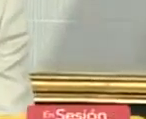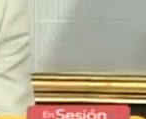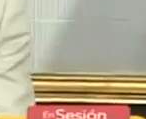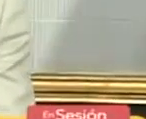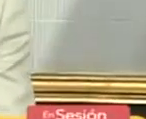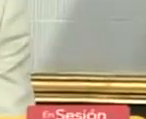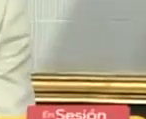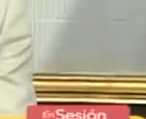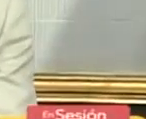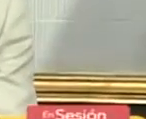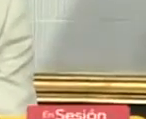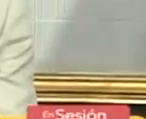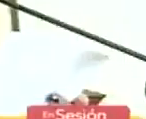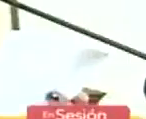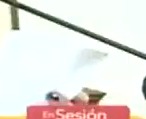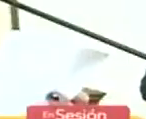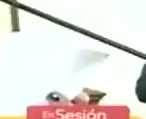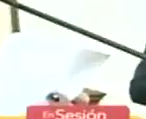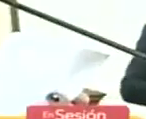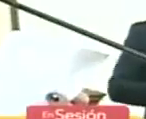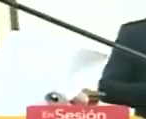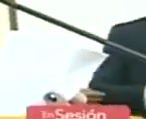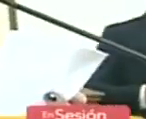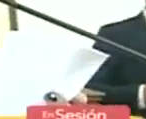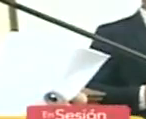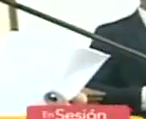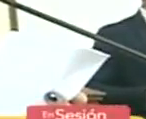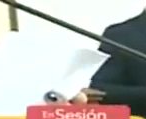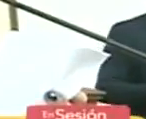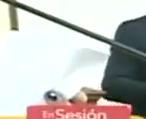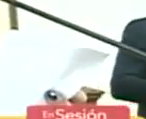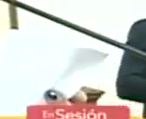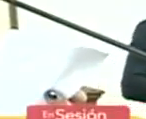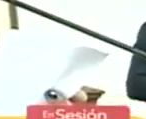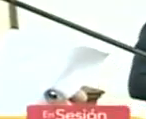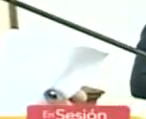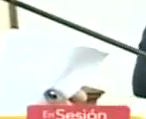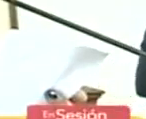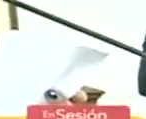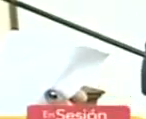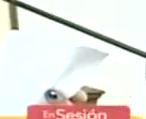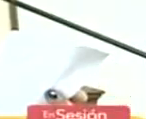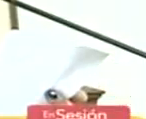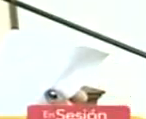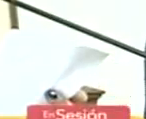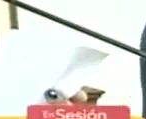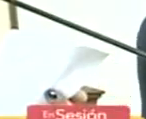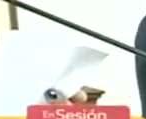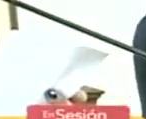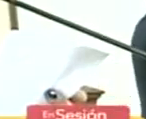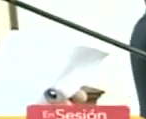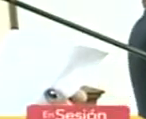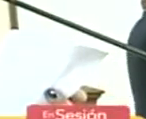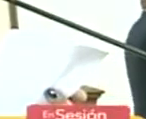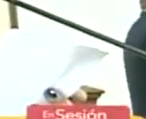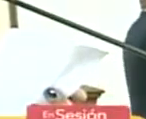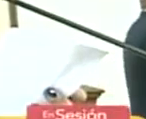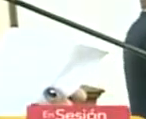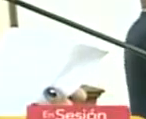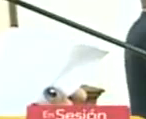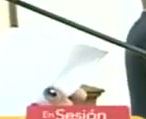de 2022. Asamblea Nacional de la República Bolivariana de Venezuela, sesión ordinaria de fecha